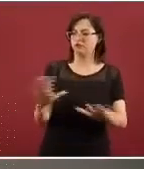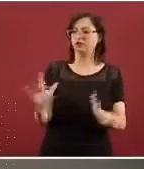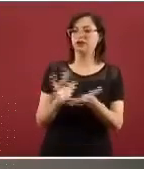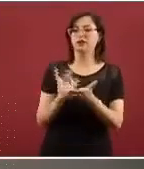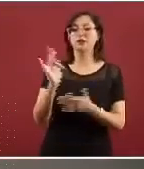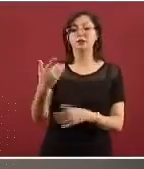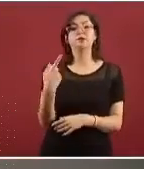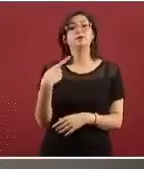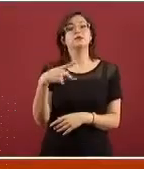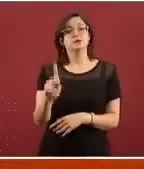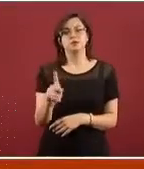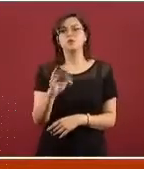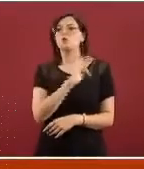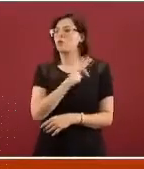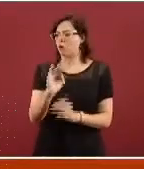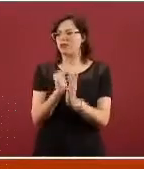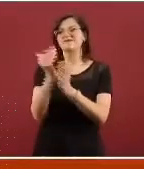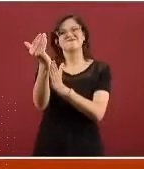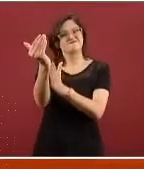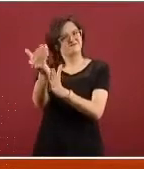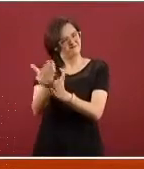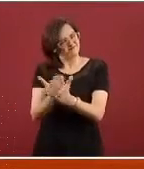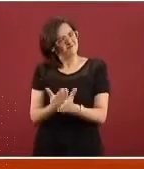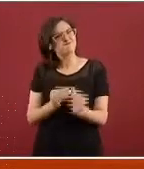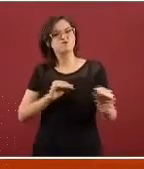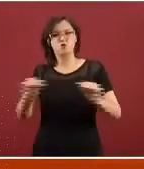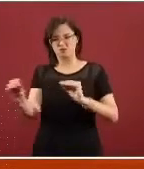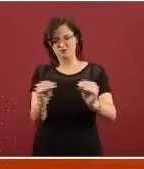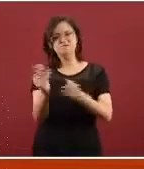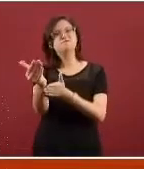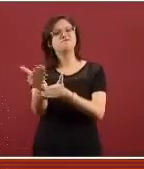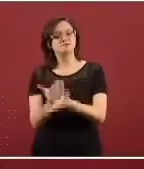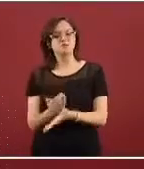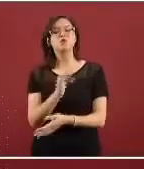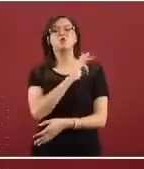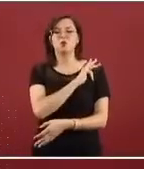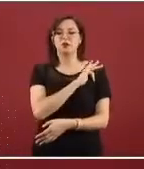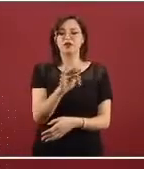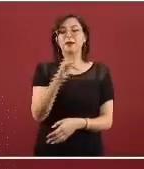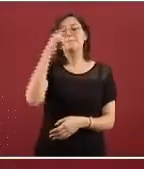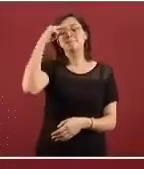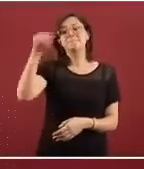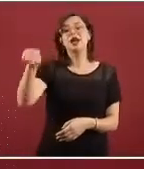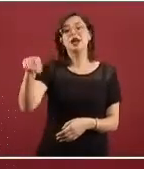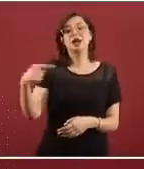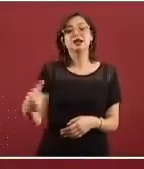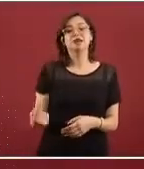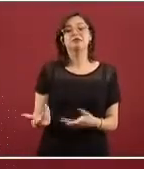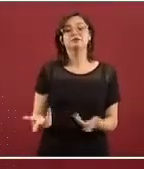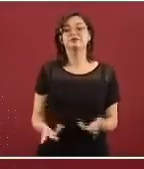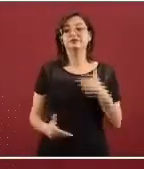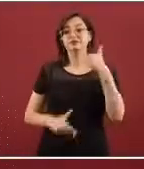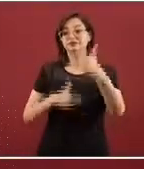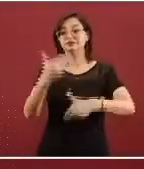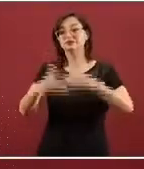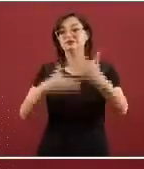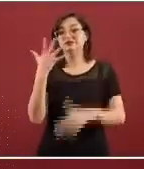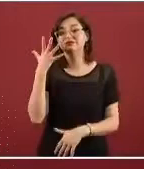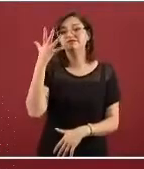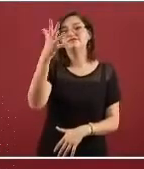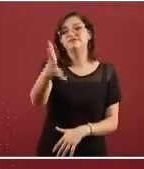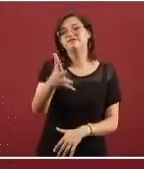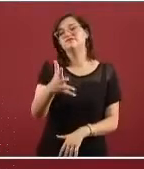movilidad que se puede reducir, que se debe reducir, para no tener que lamentar los